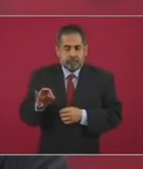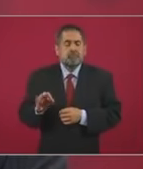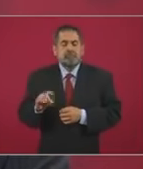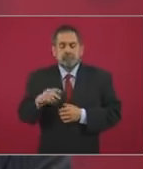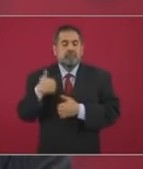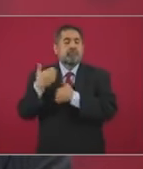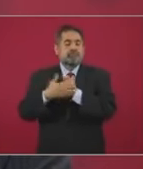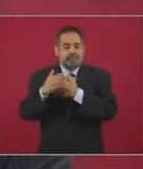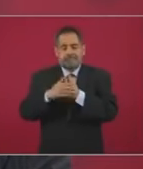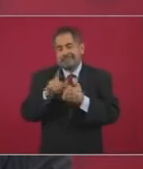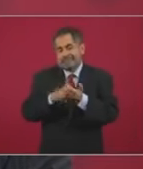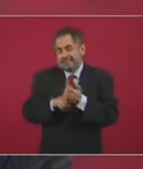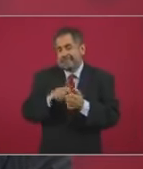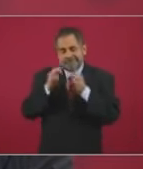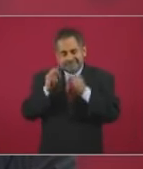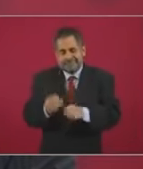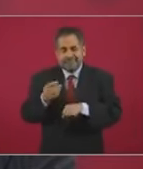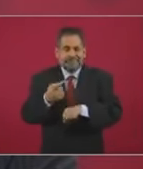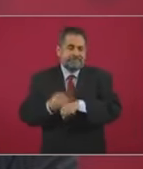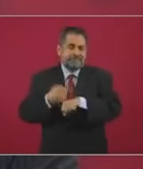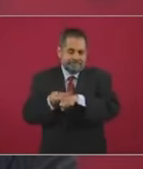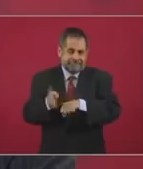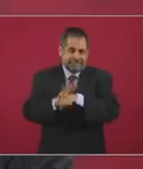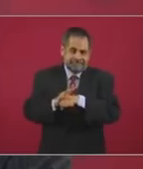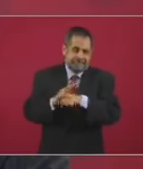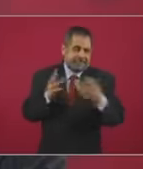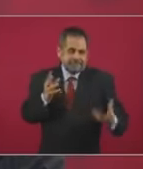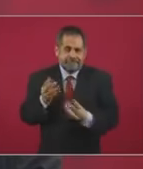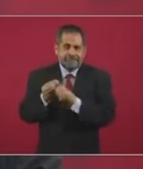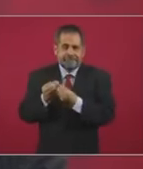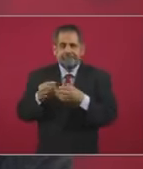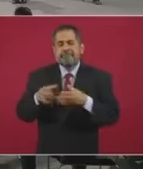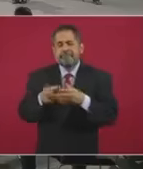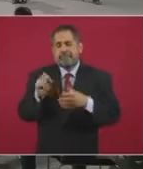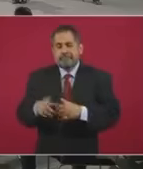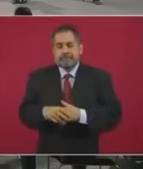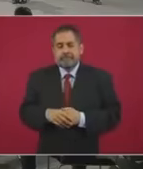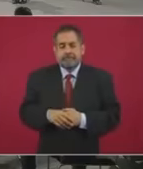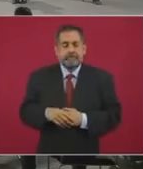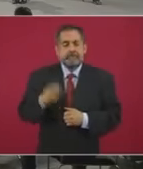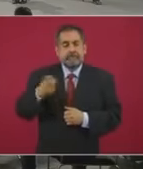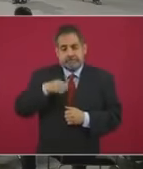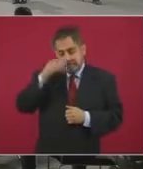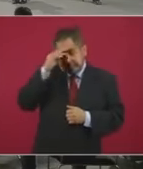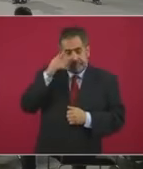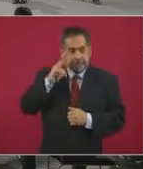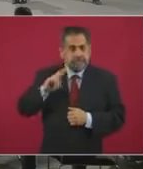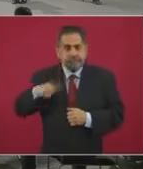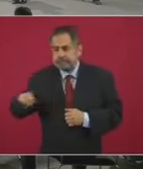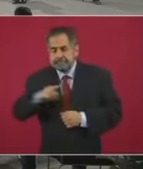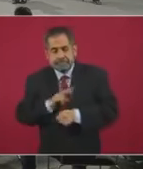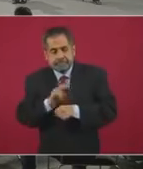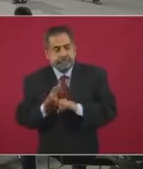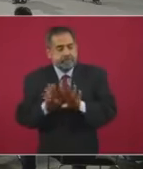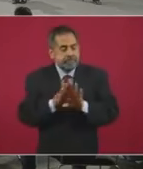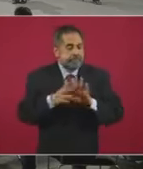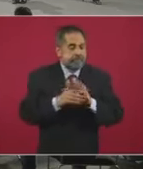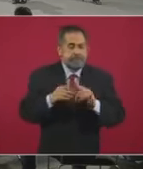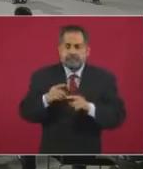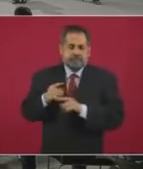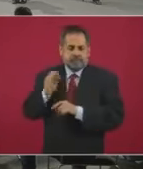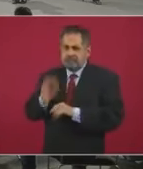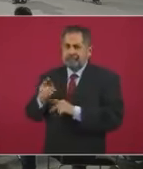positivas al virus SARS-CoV-2, por lo tanto también las sumamos a esta curva. Y esto lo que nos permite es una vigilancia epidemiológica, como lo hemos hecho